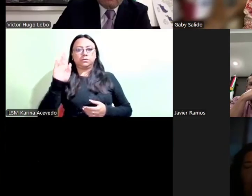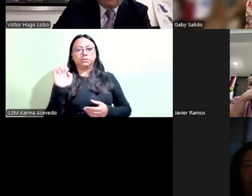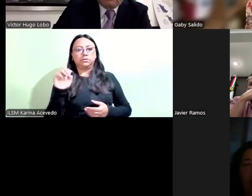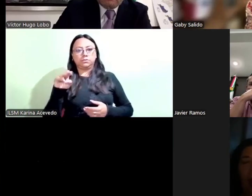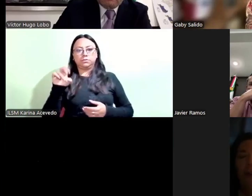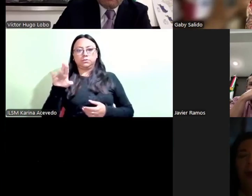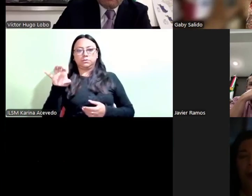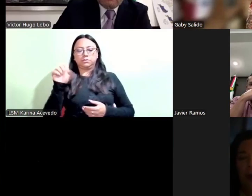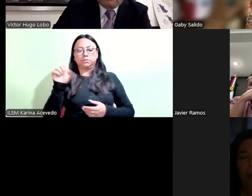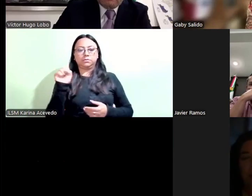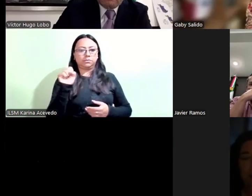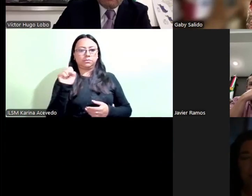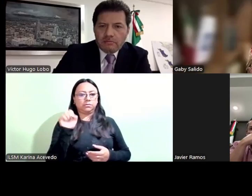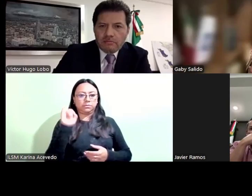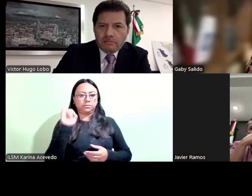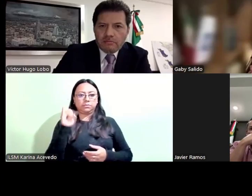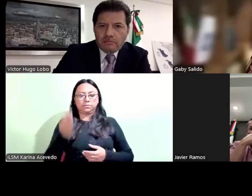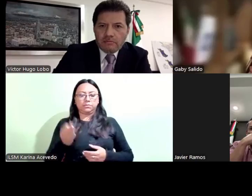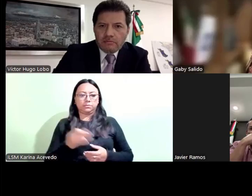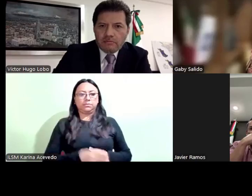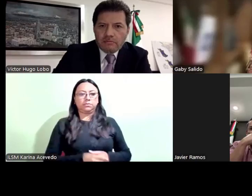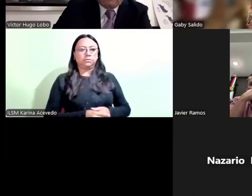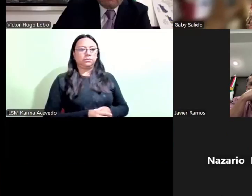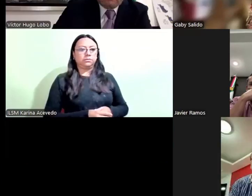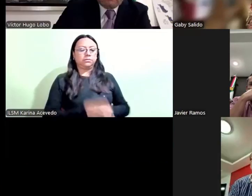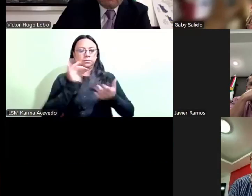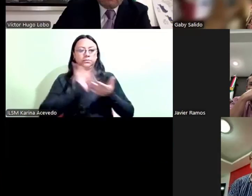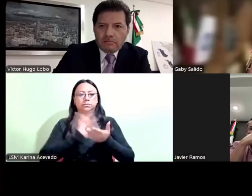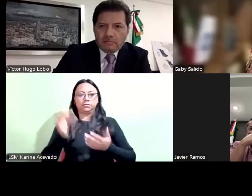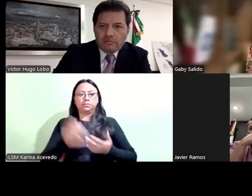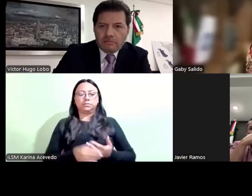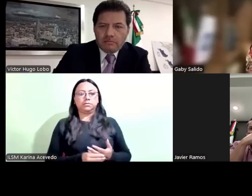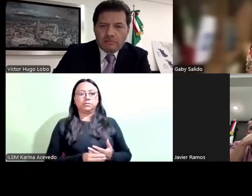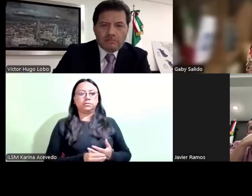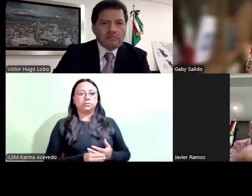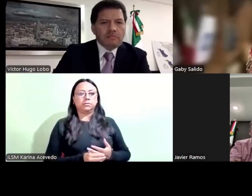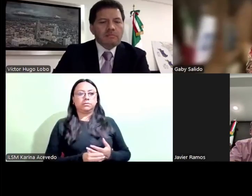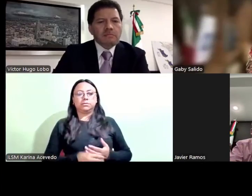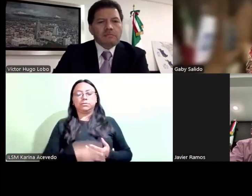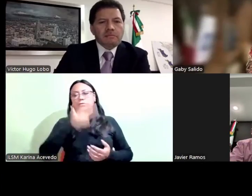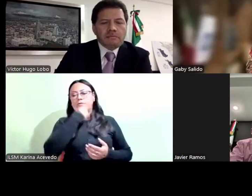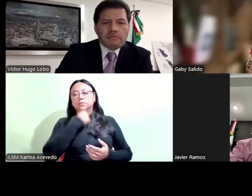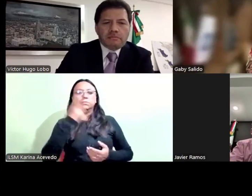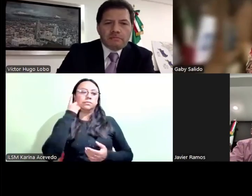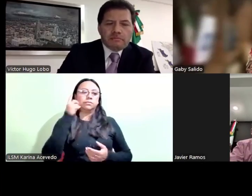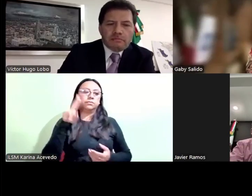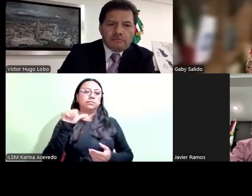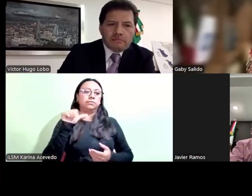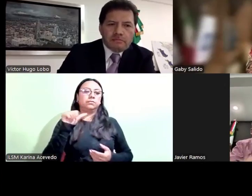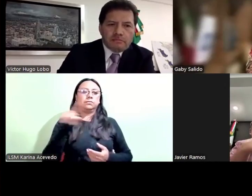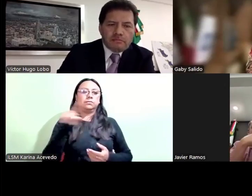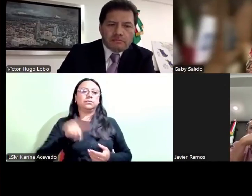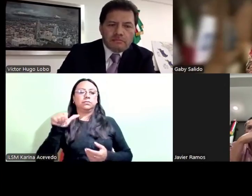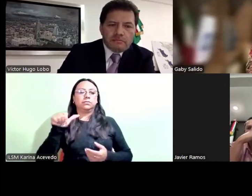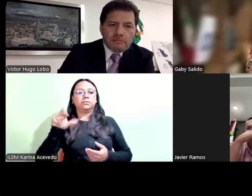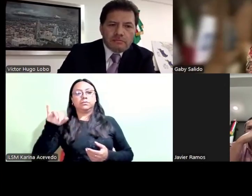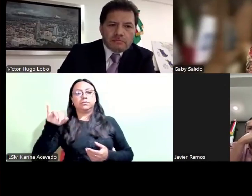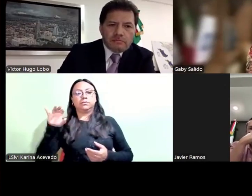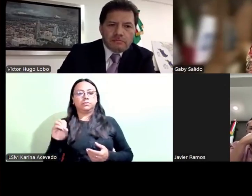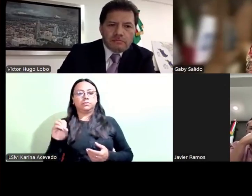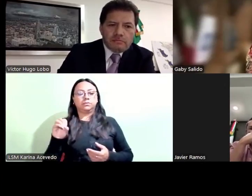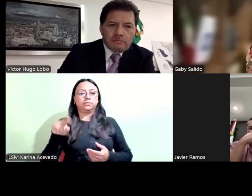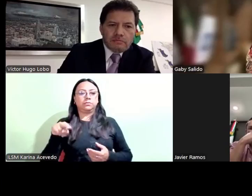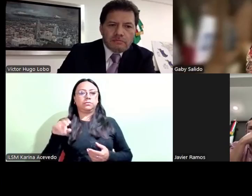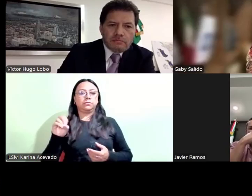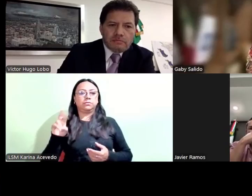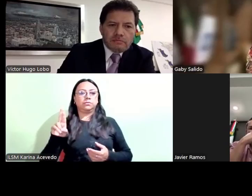A favor. Gracias, diputada. Diputado Nazario Norberto Sánchez. Nazario